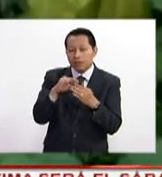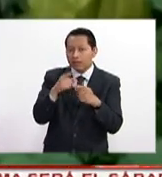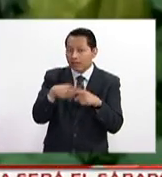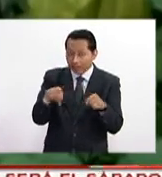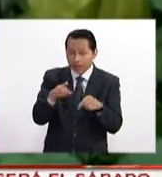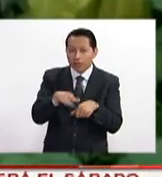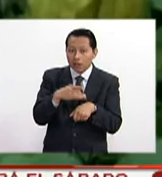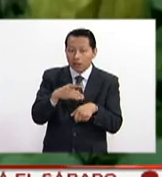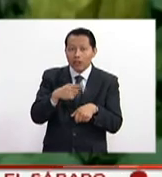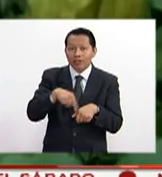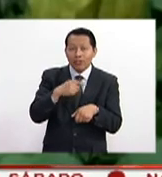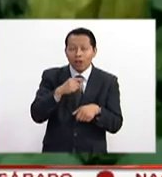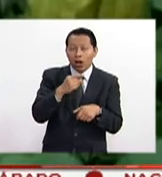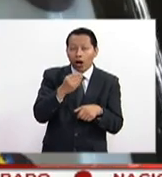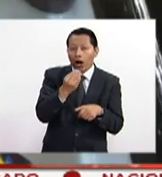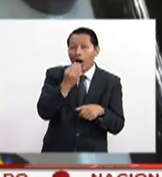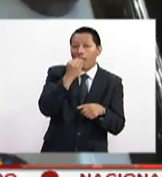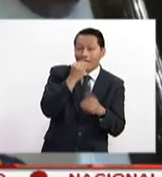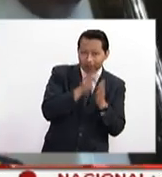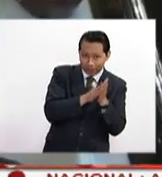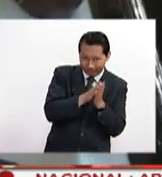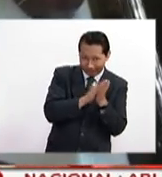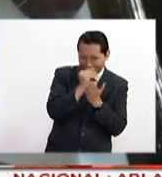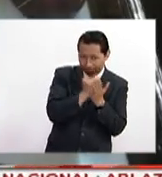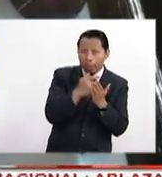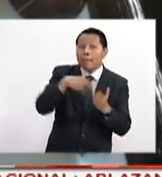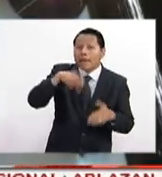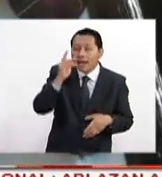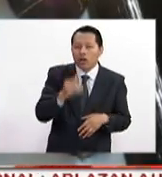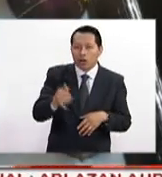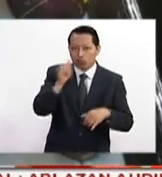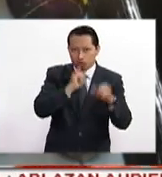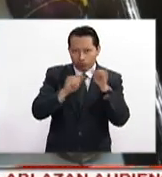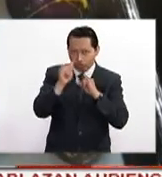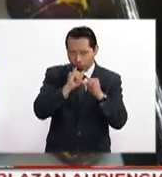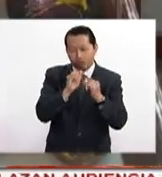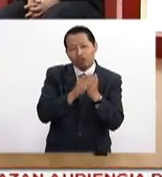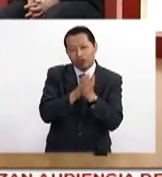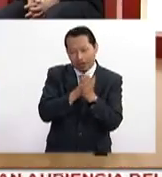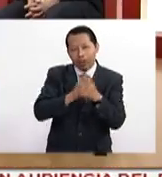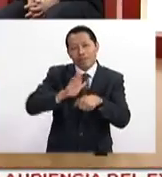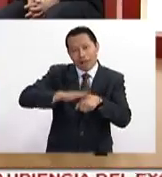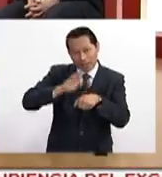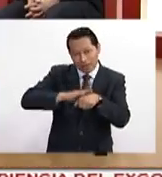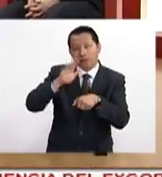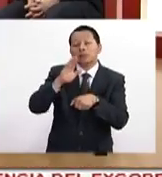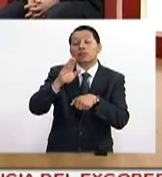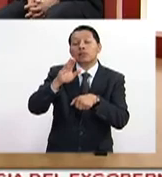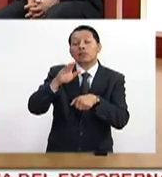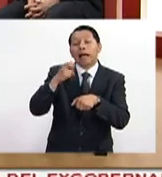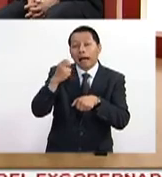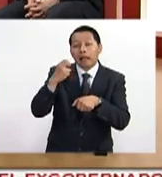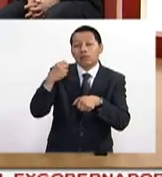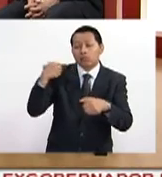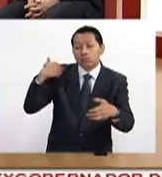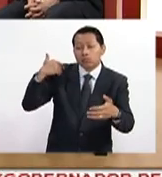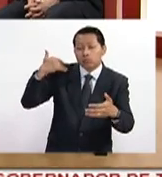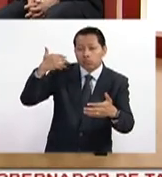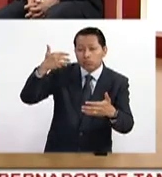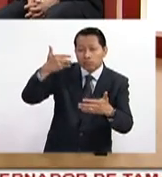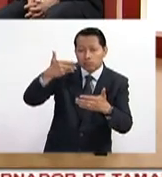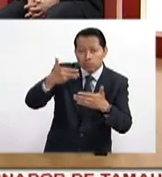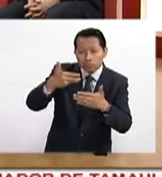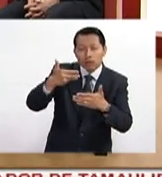de chocolate. Claro. Y así estuvimos durante 10 años, hasta que